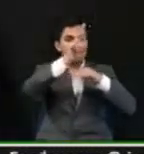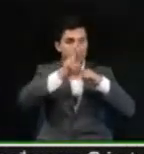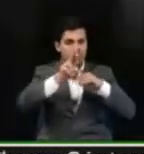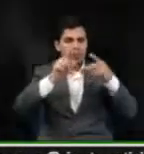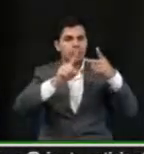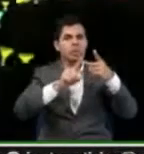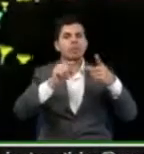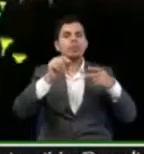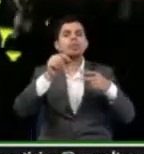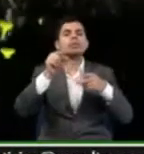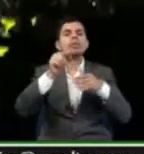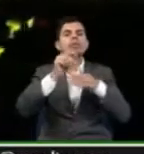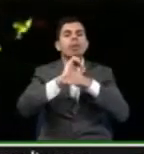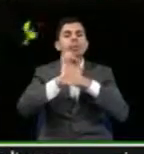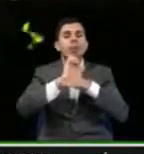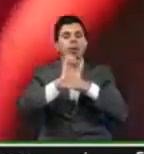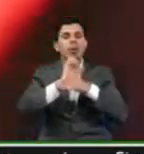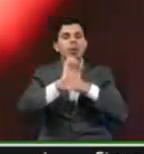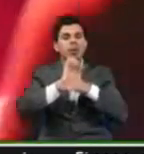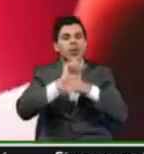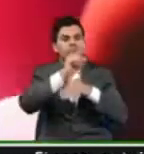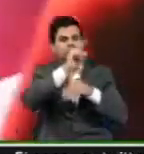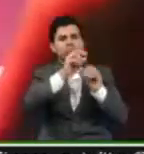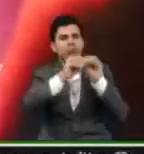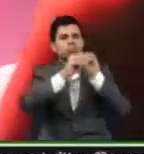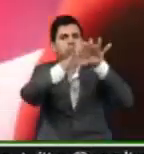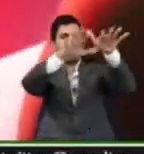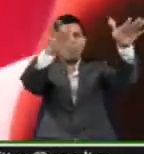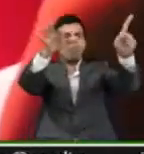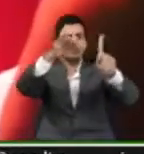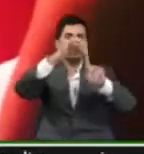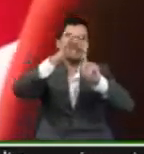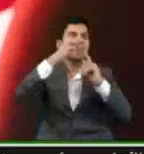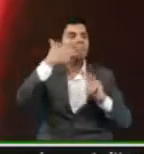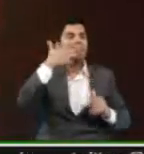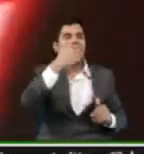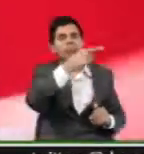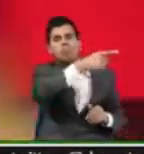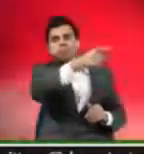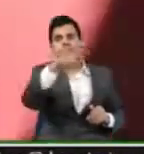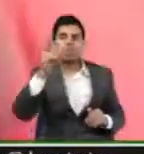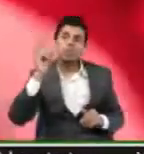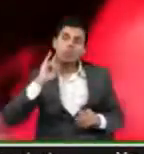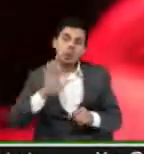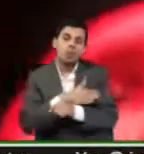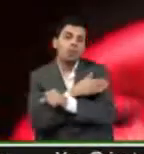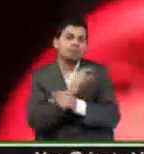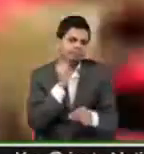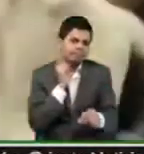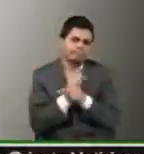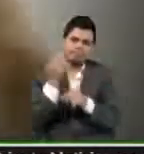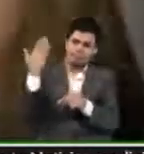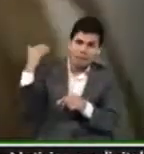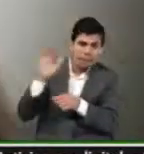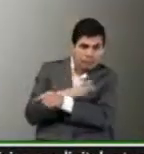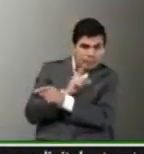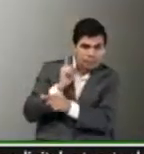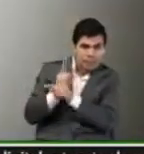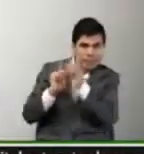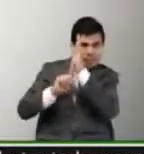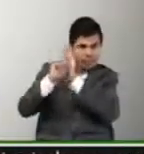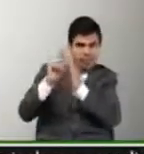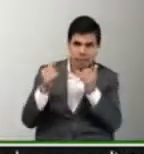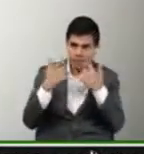la agrupación continúa consolidándose y donde desde ya este sencillo promete repetir el éxito de sus anteriores temas. Tú no